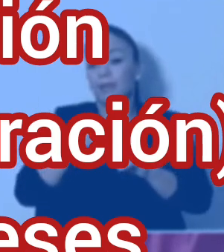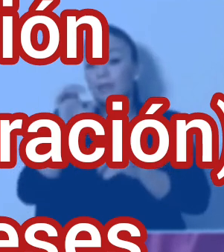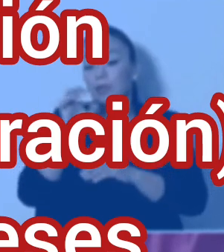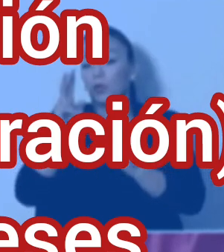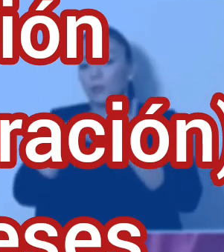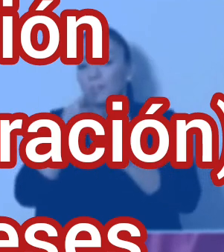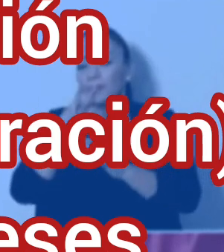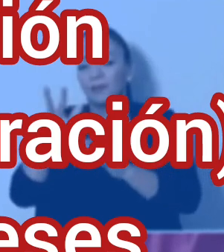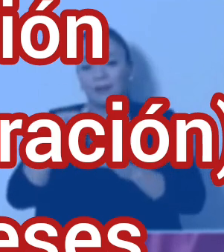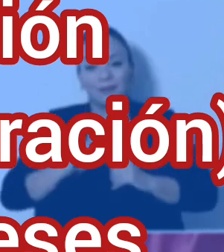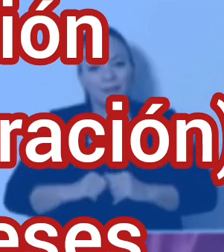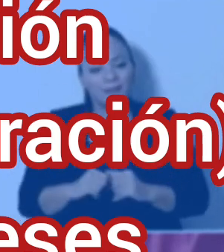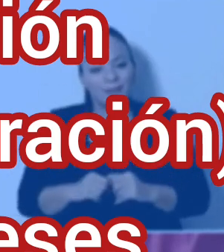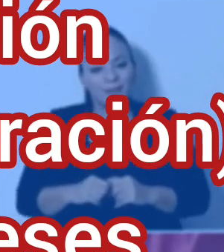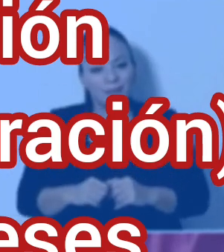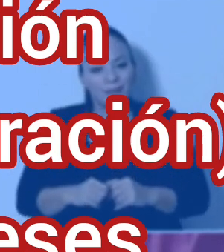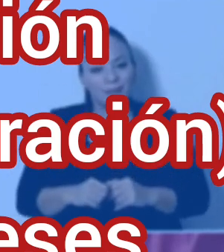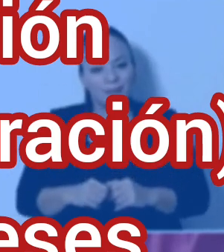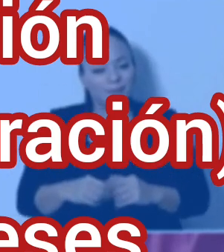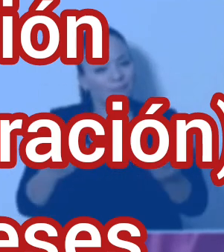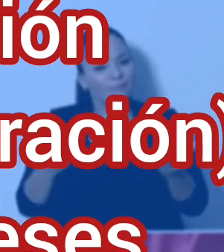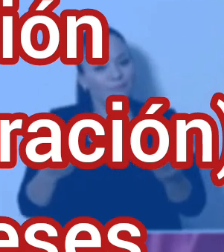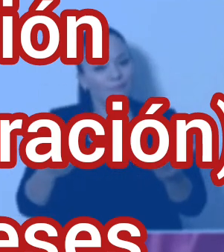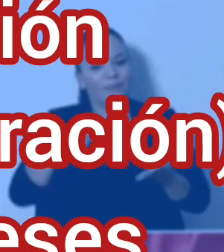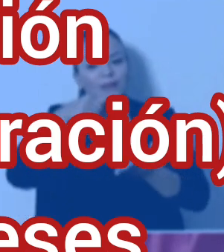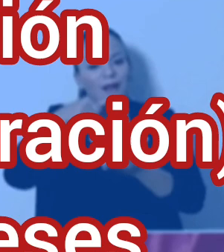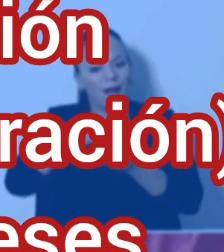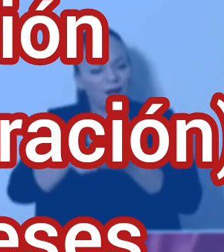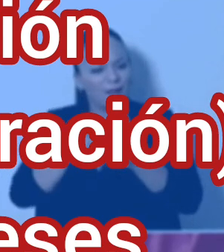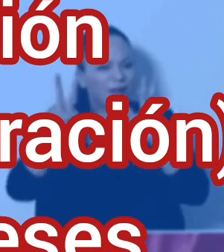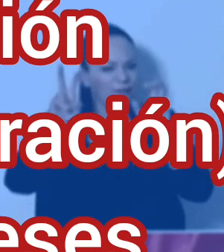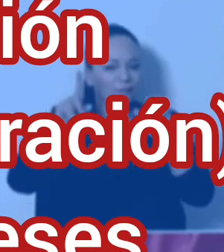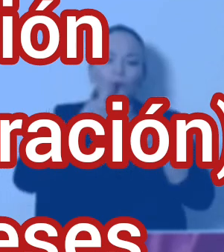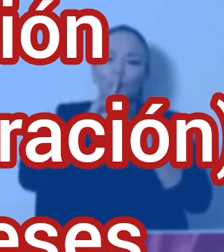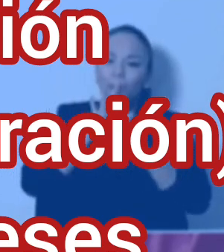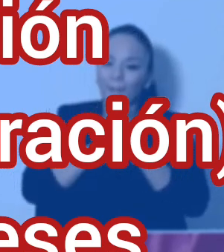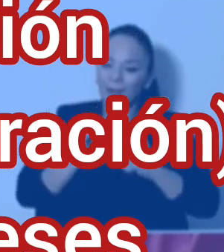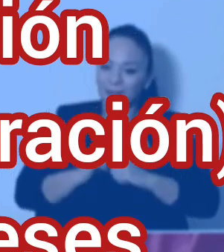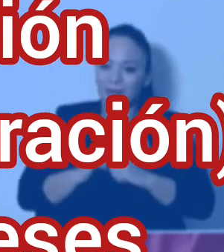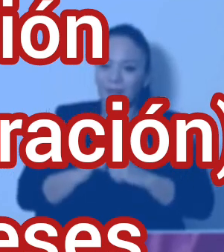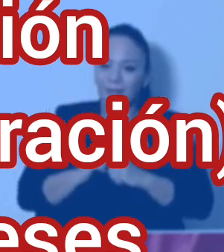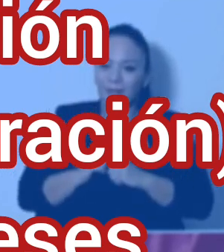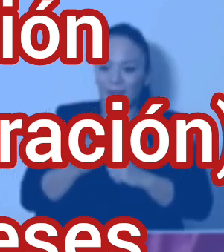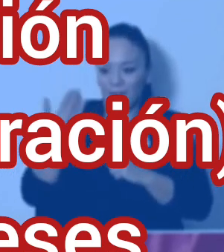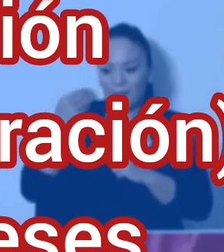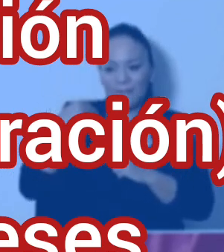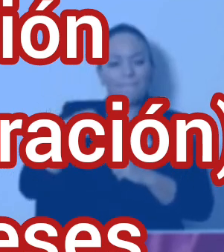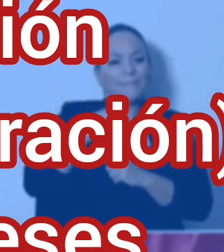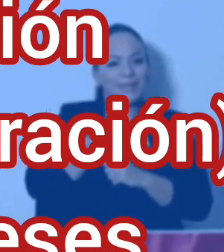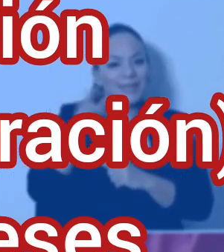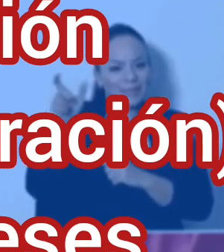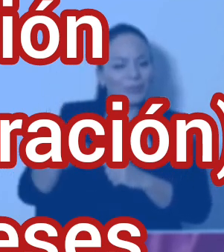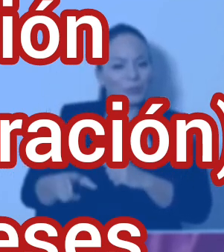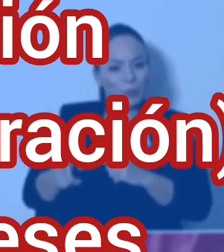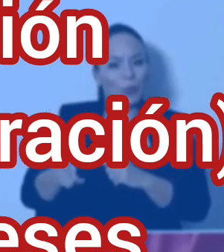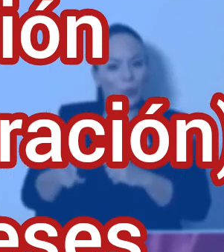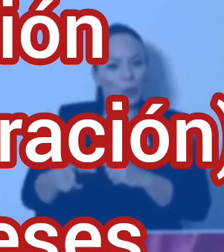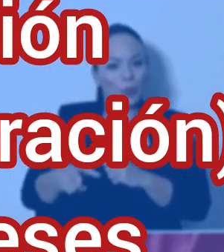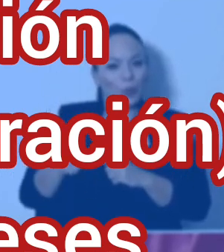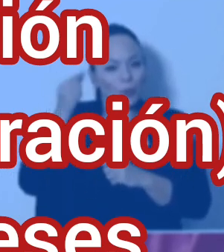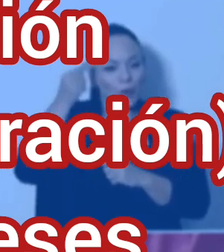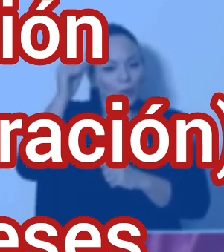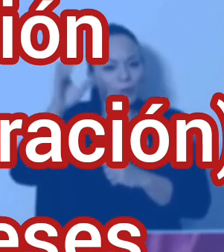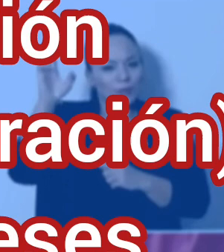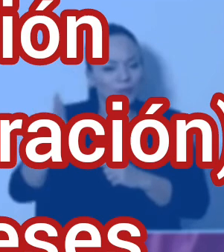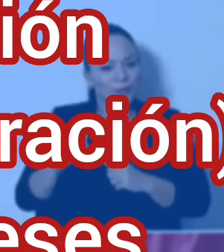2023. Eso es una carta promesa de un ministro de Estado costarricense en